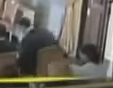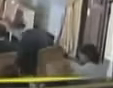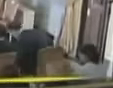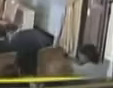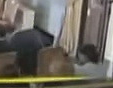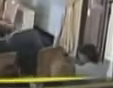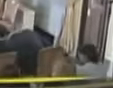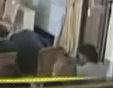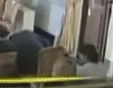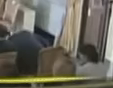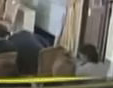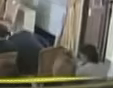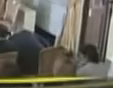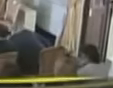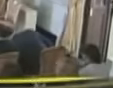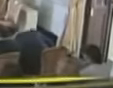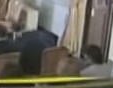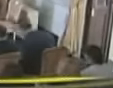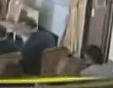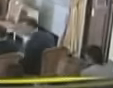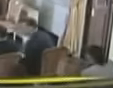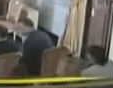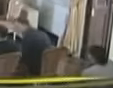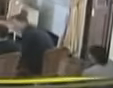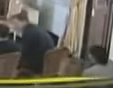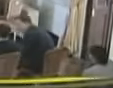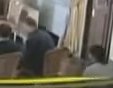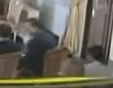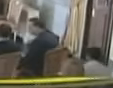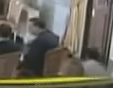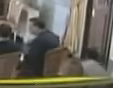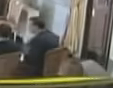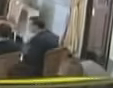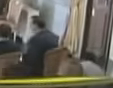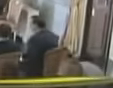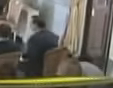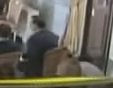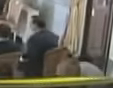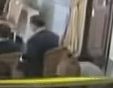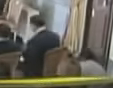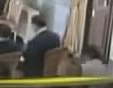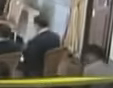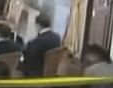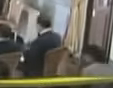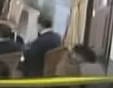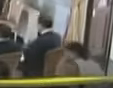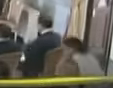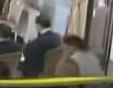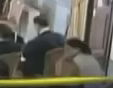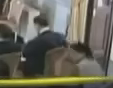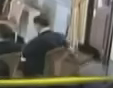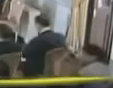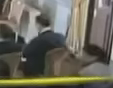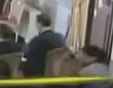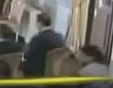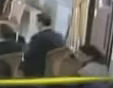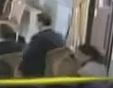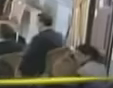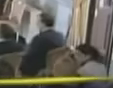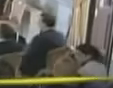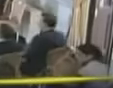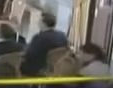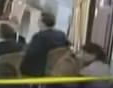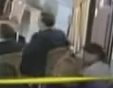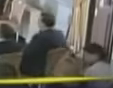a este acto con motivo a la suscripción de documentos en el marco de licencias de exploración y explotación